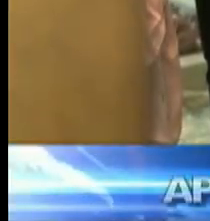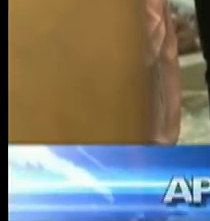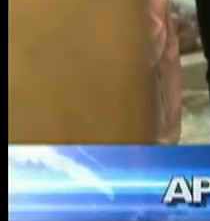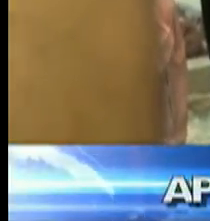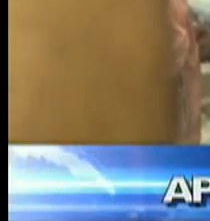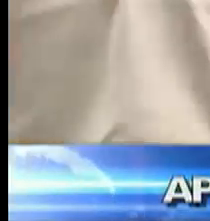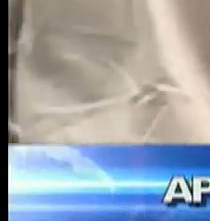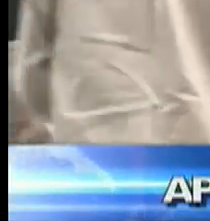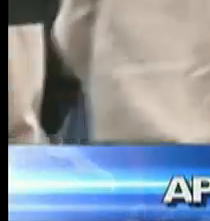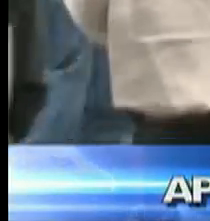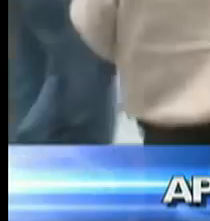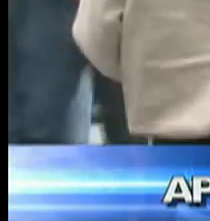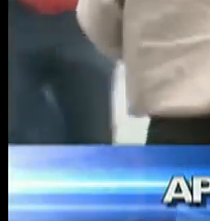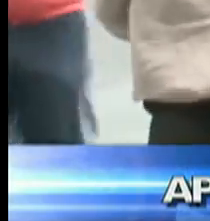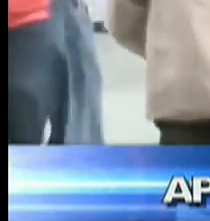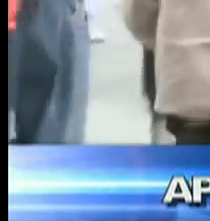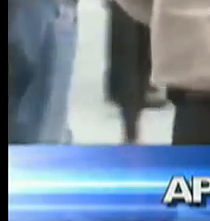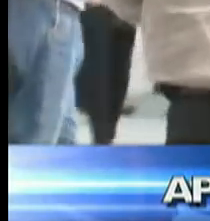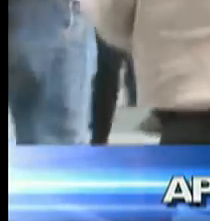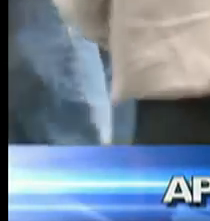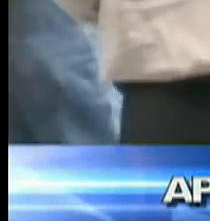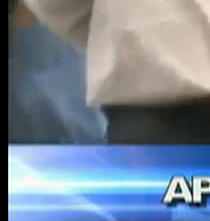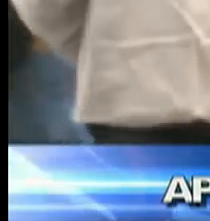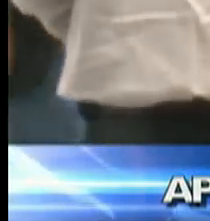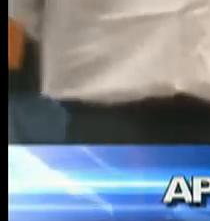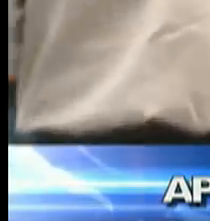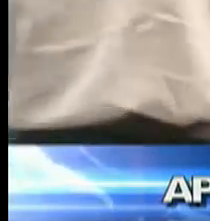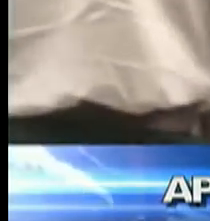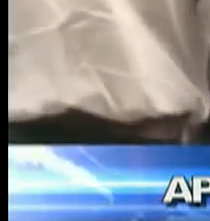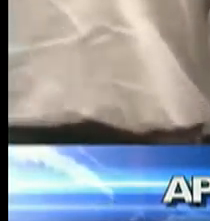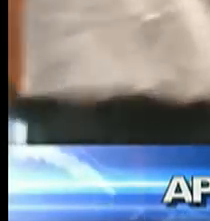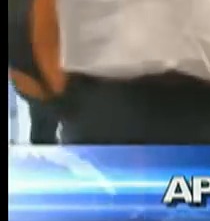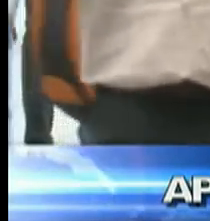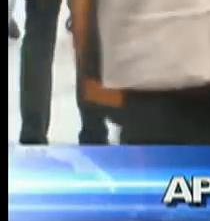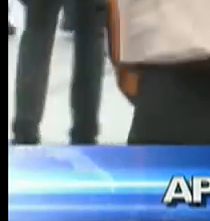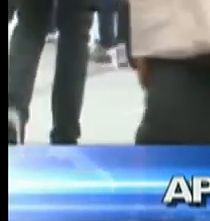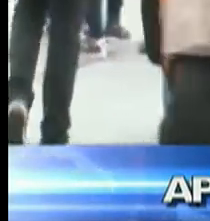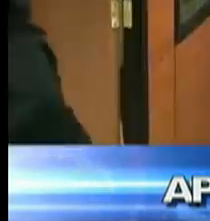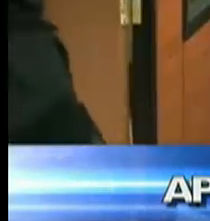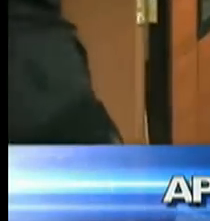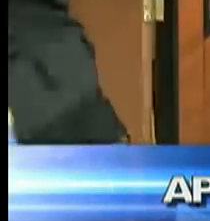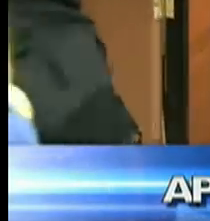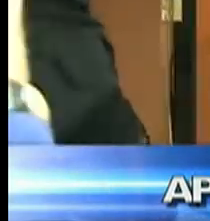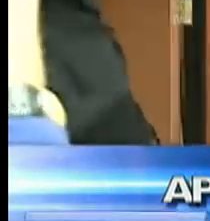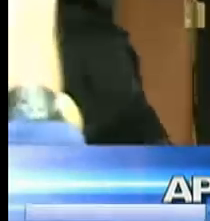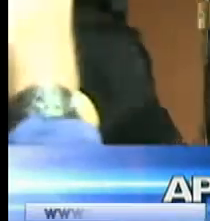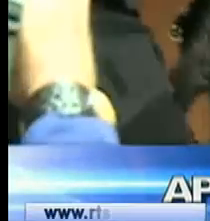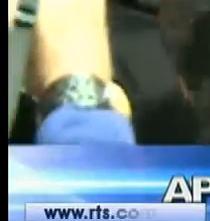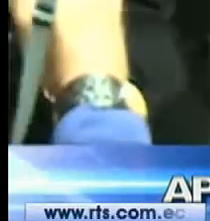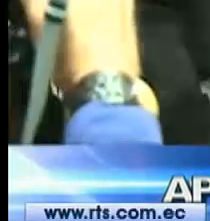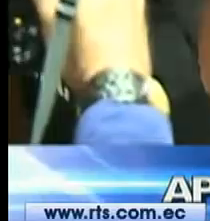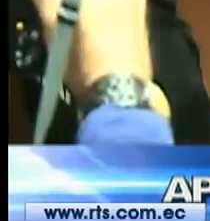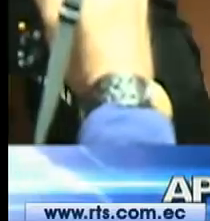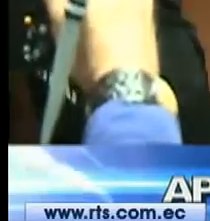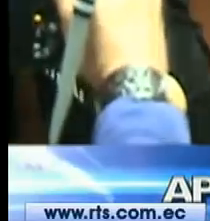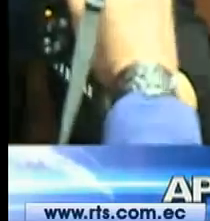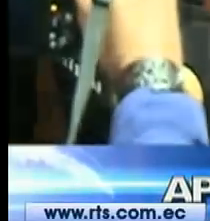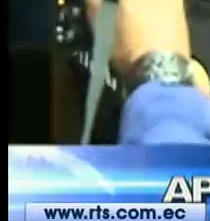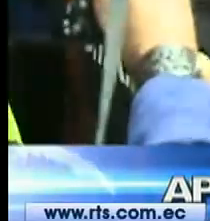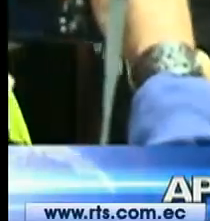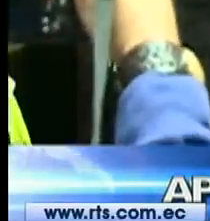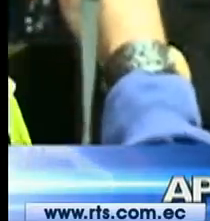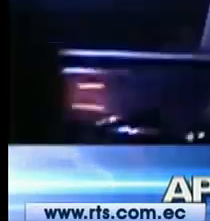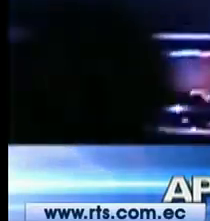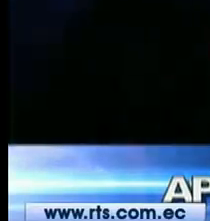División en Alianza País. Una legisladora firmó el pedido de juicio político en contra del